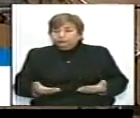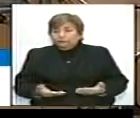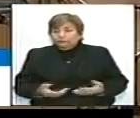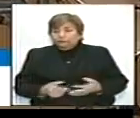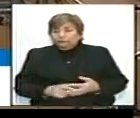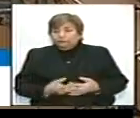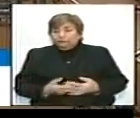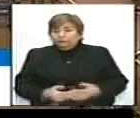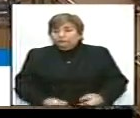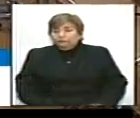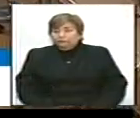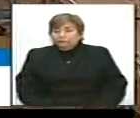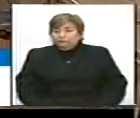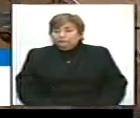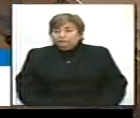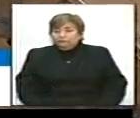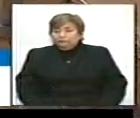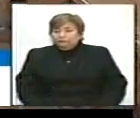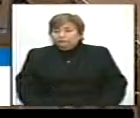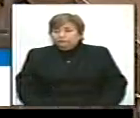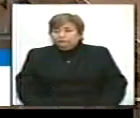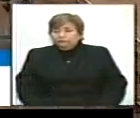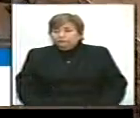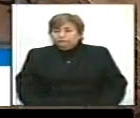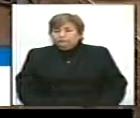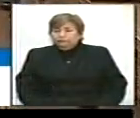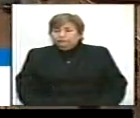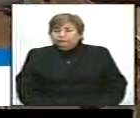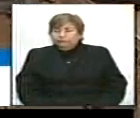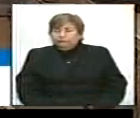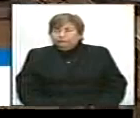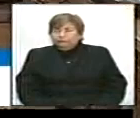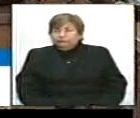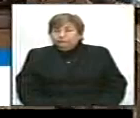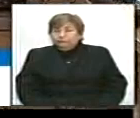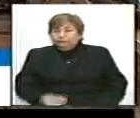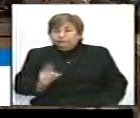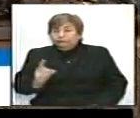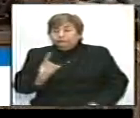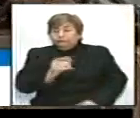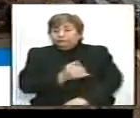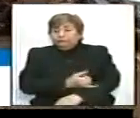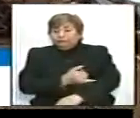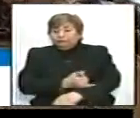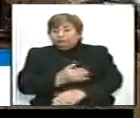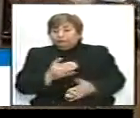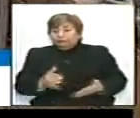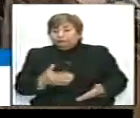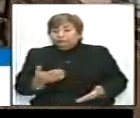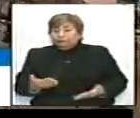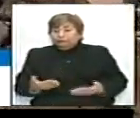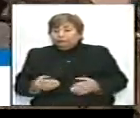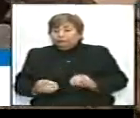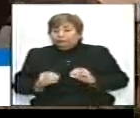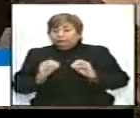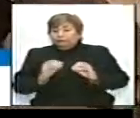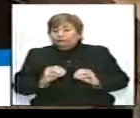inicio, y seguramente hay compromisos que cada institución hayan asumido